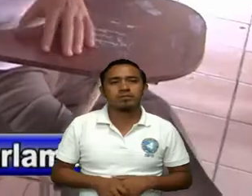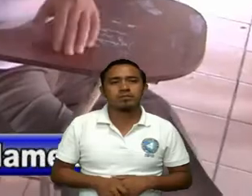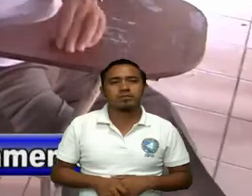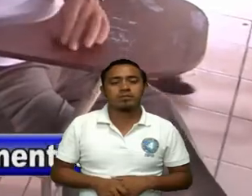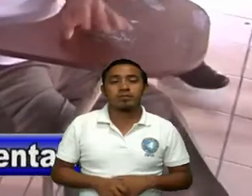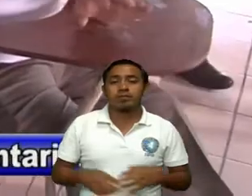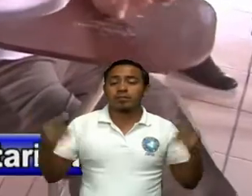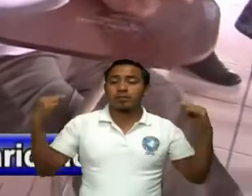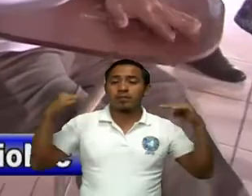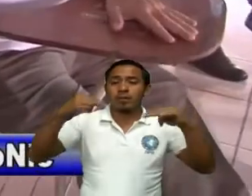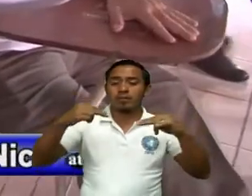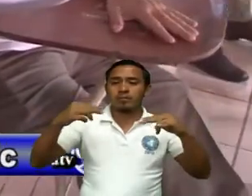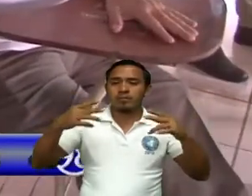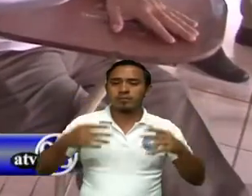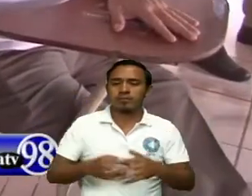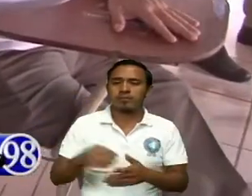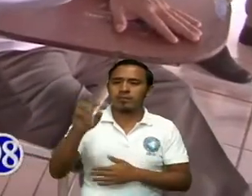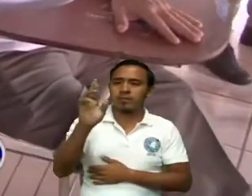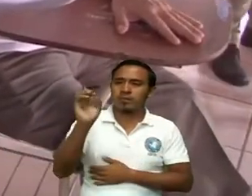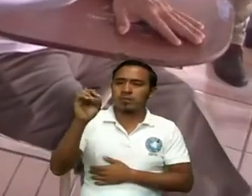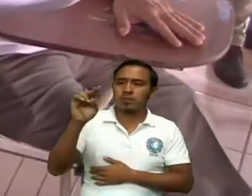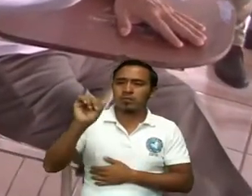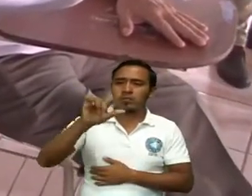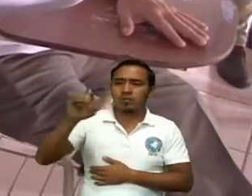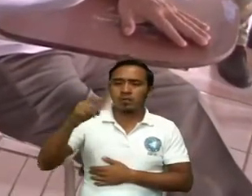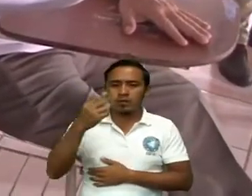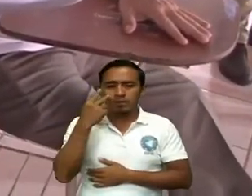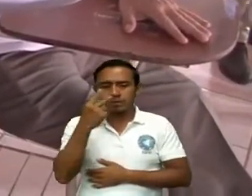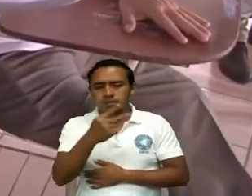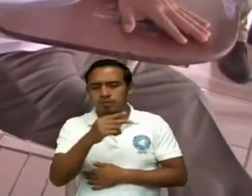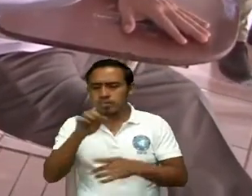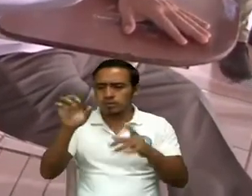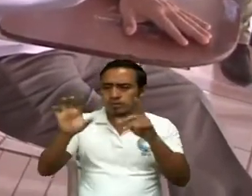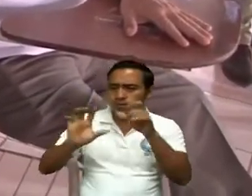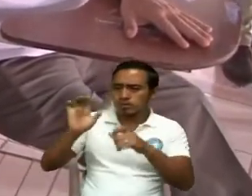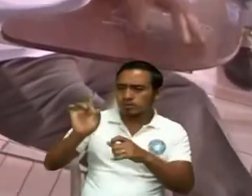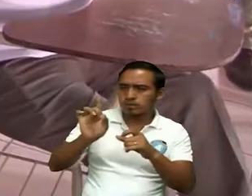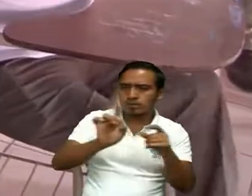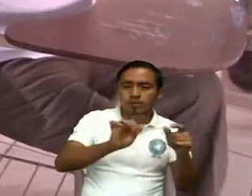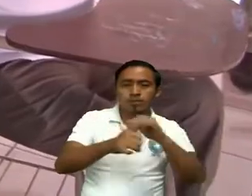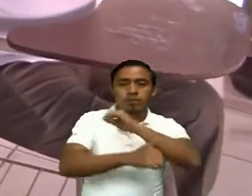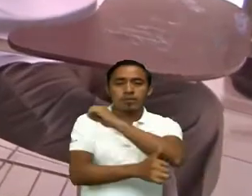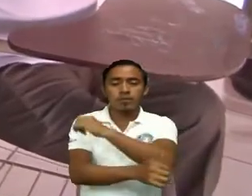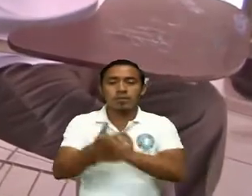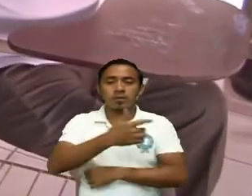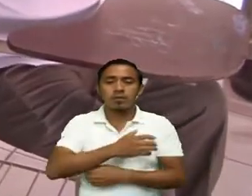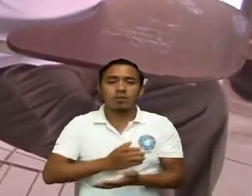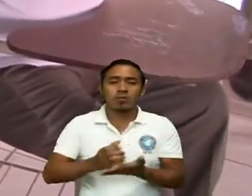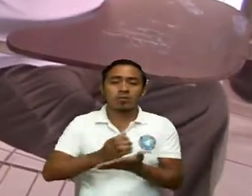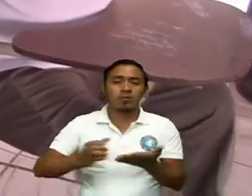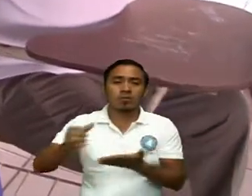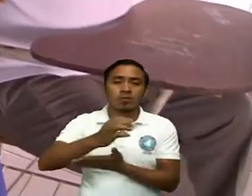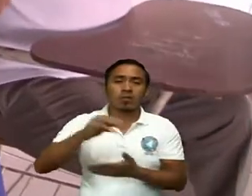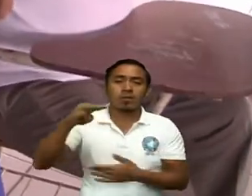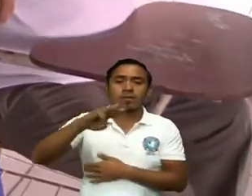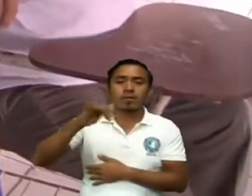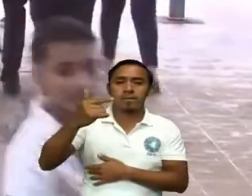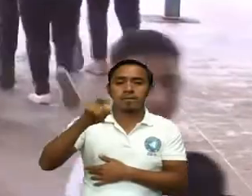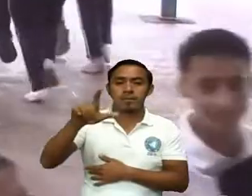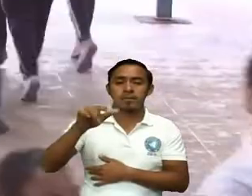El maestro de maestro Ronald Abú Vivas vigila cada detalle del ensayo de los estudiantes del Colegio Público Miguel